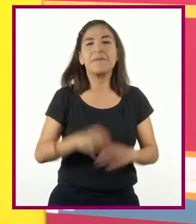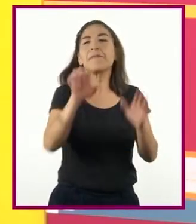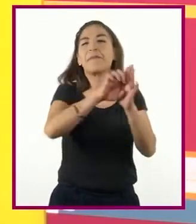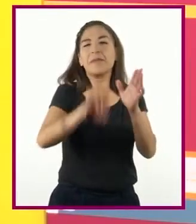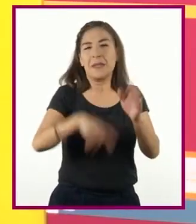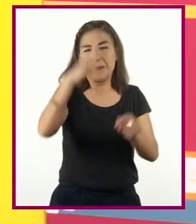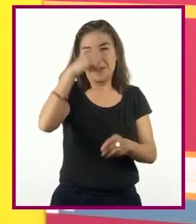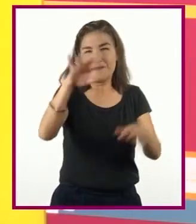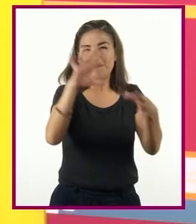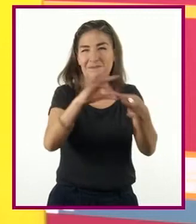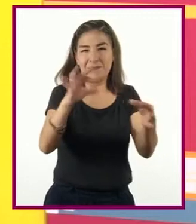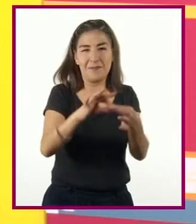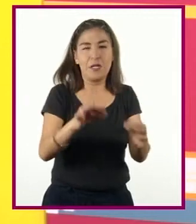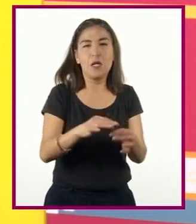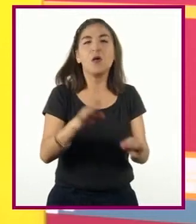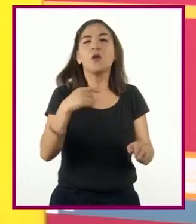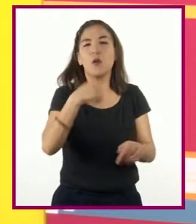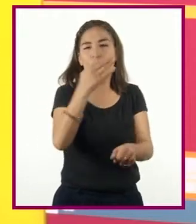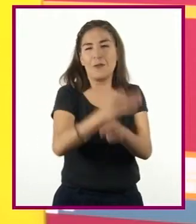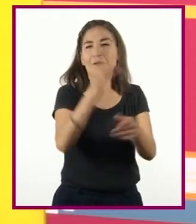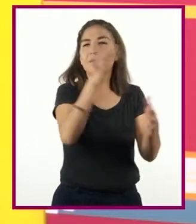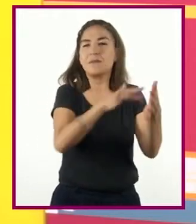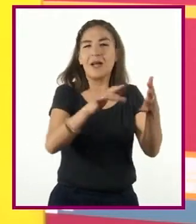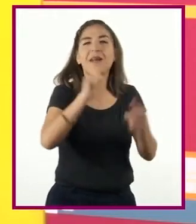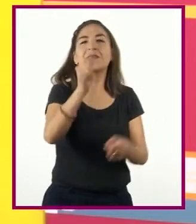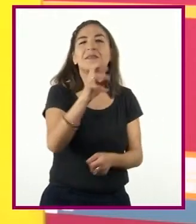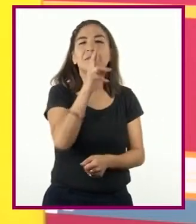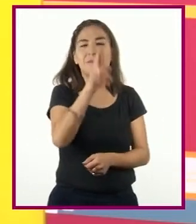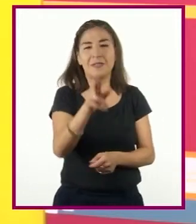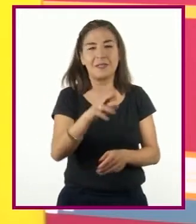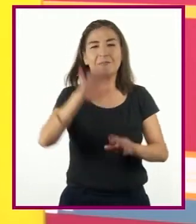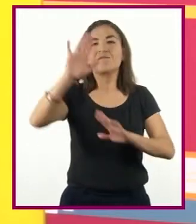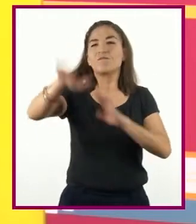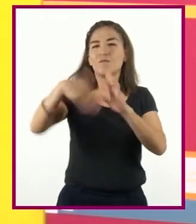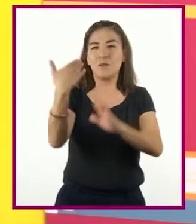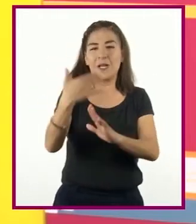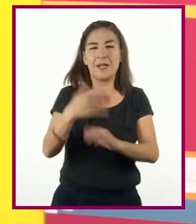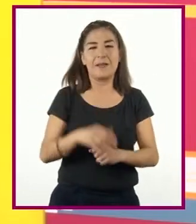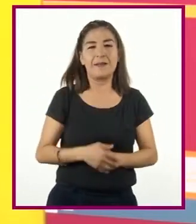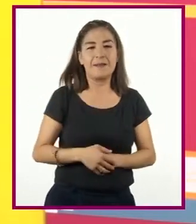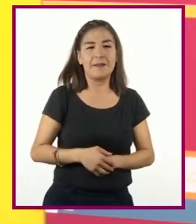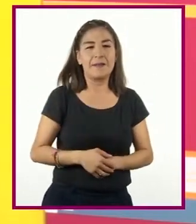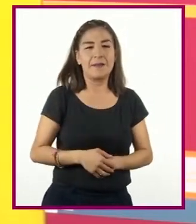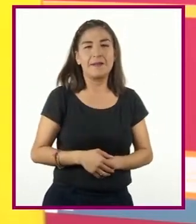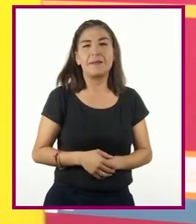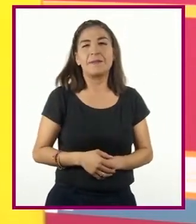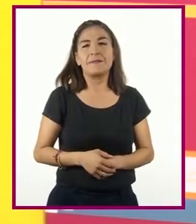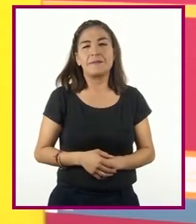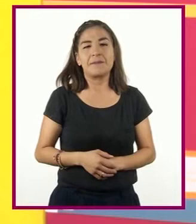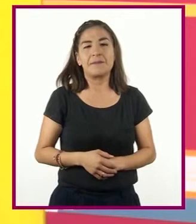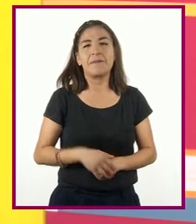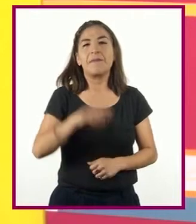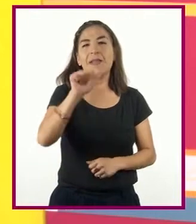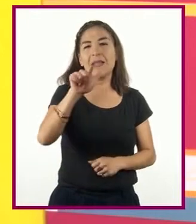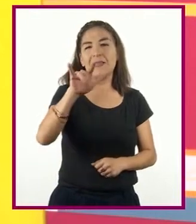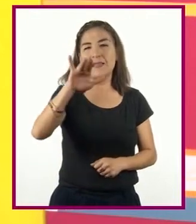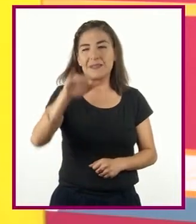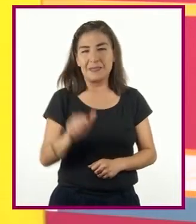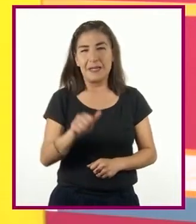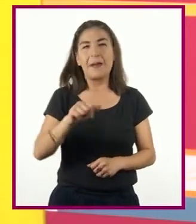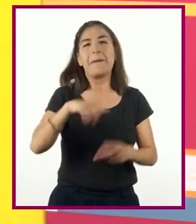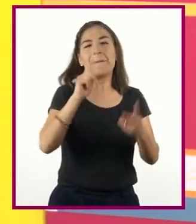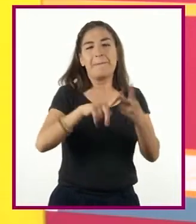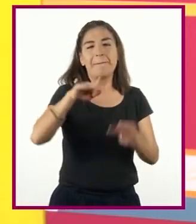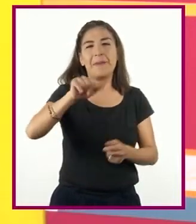ejemplos al respecto, daré lectura a las respuestas que nos hicieron llegar vía mensajería instantánea Alicia y Matías